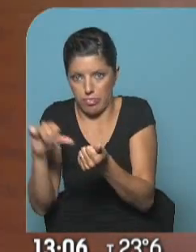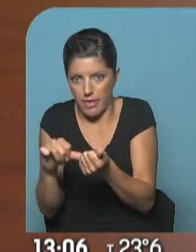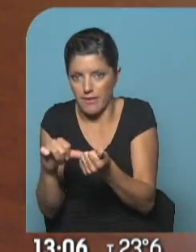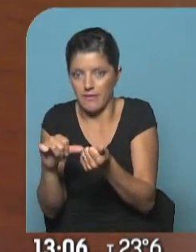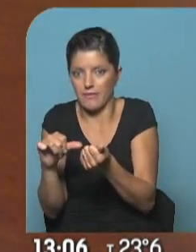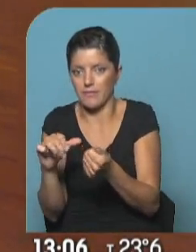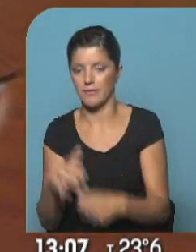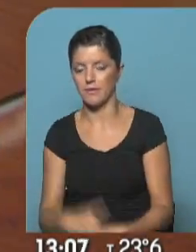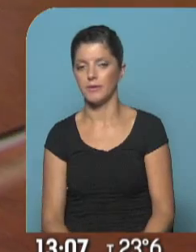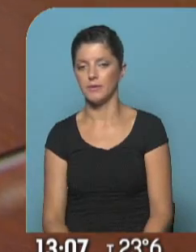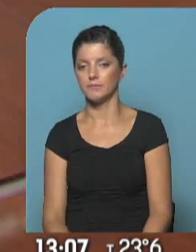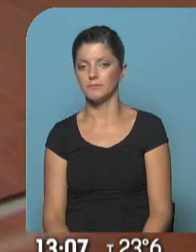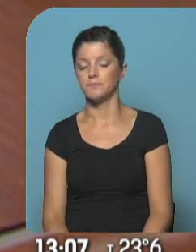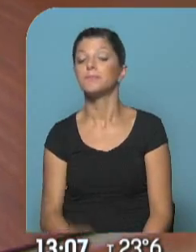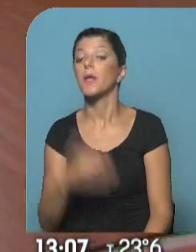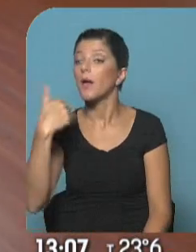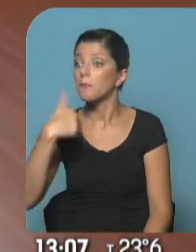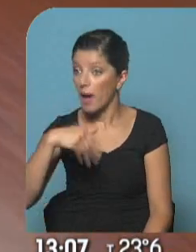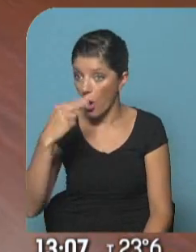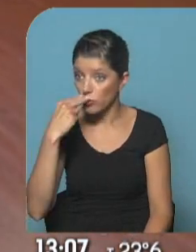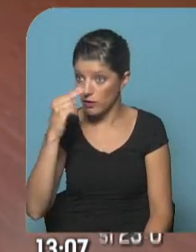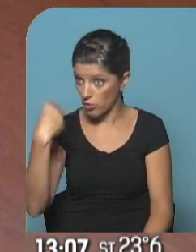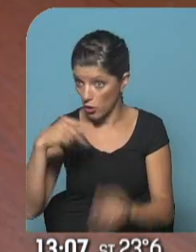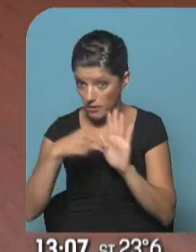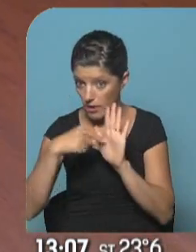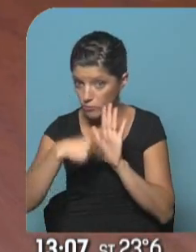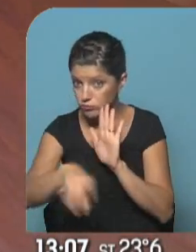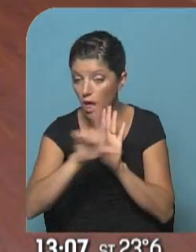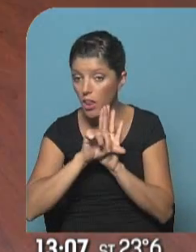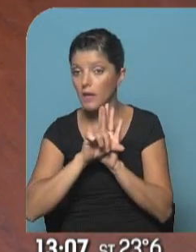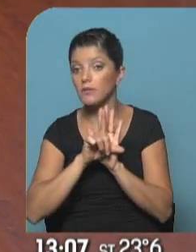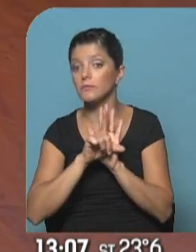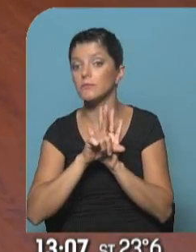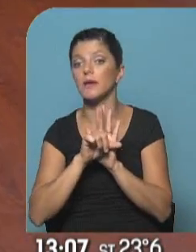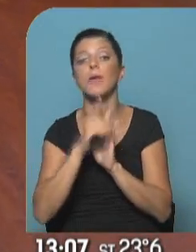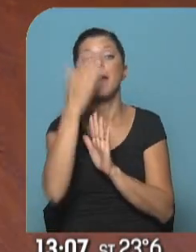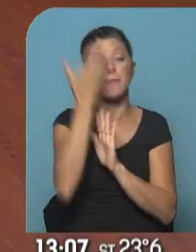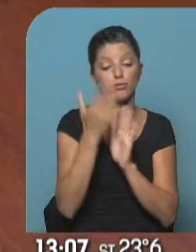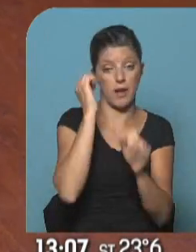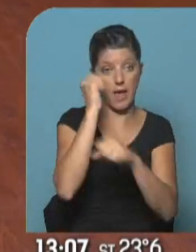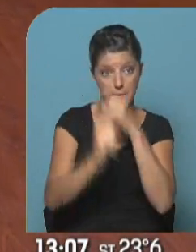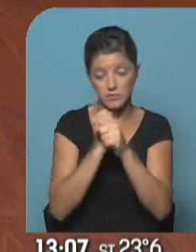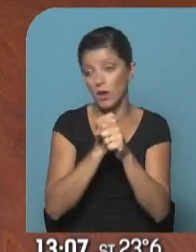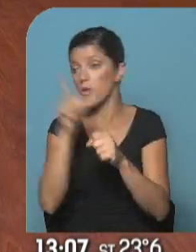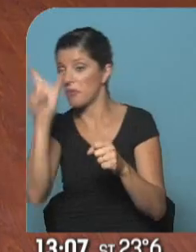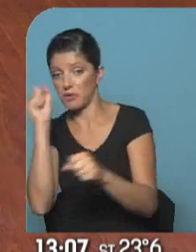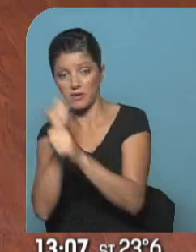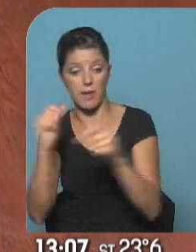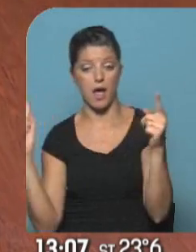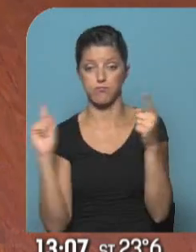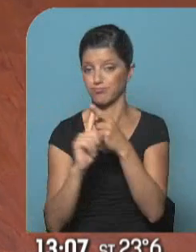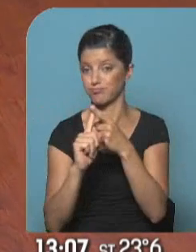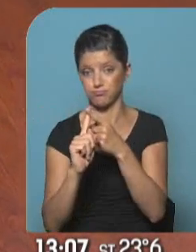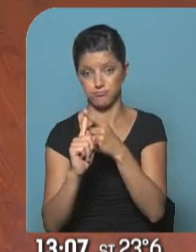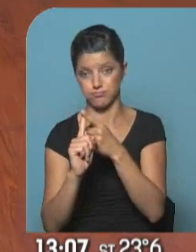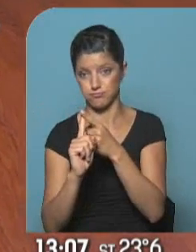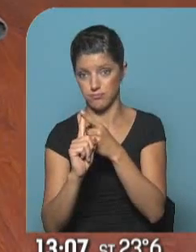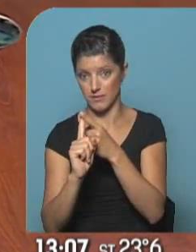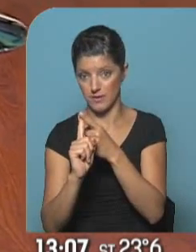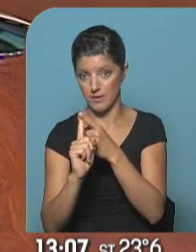constitucional que sea, no le ha mostrado a la gente que quienes lo representan son libres de